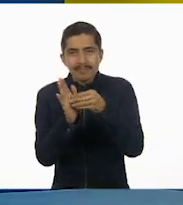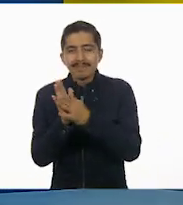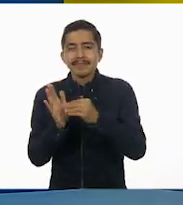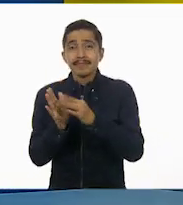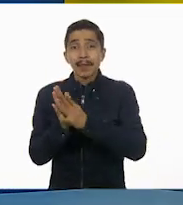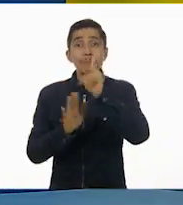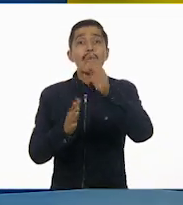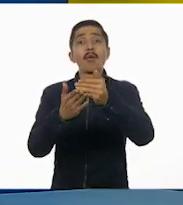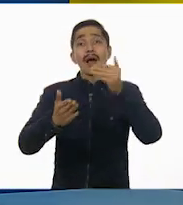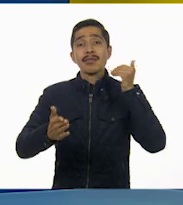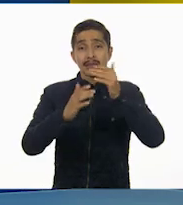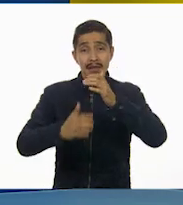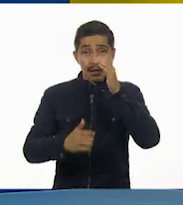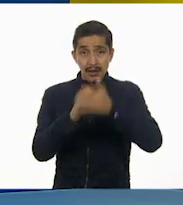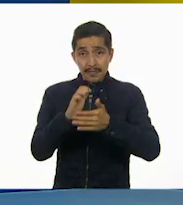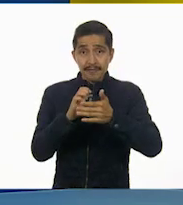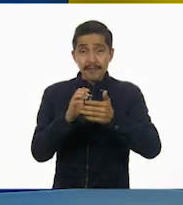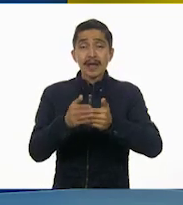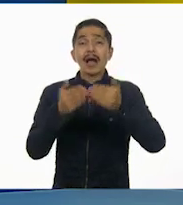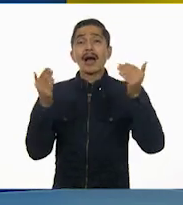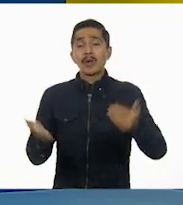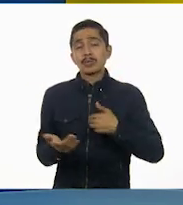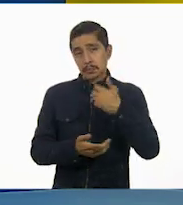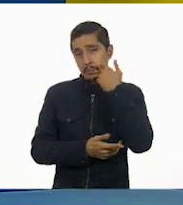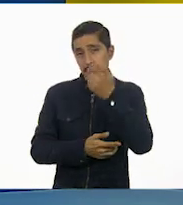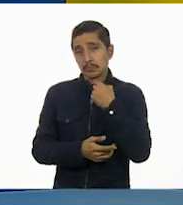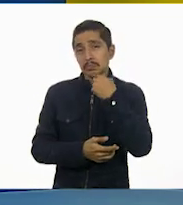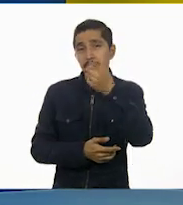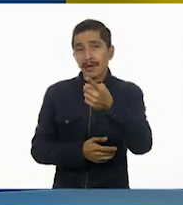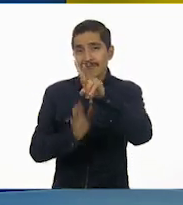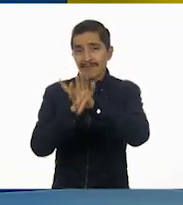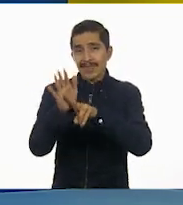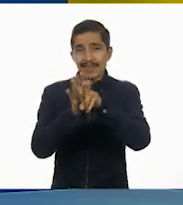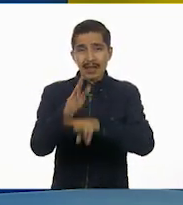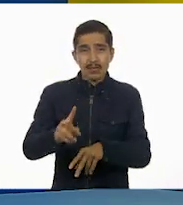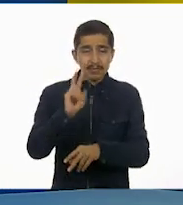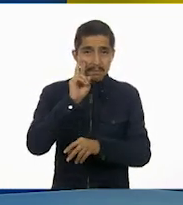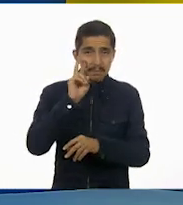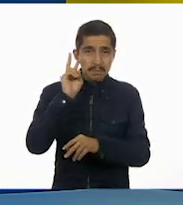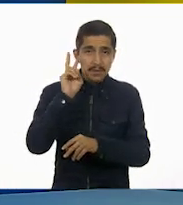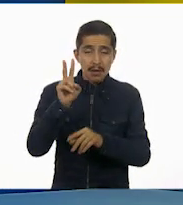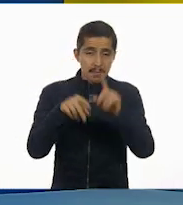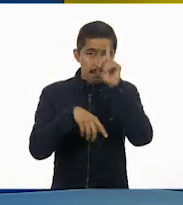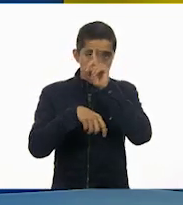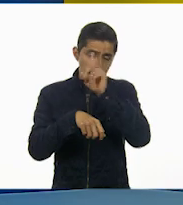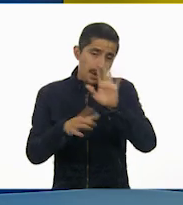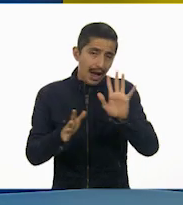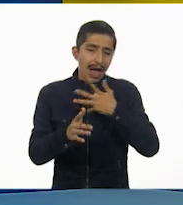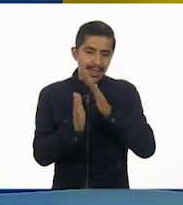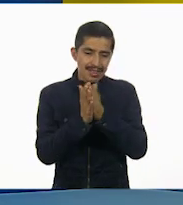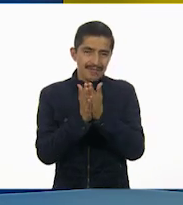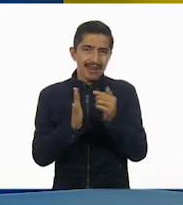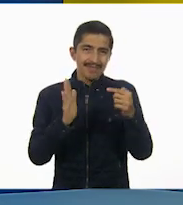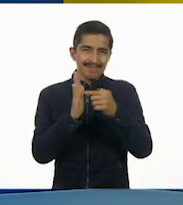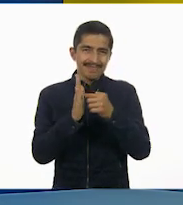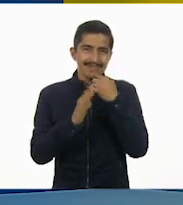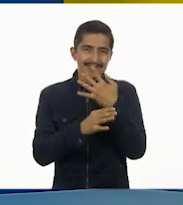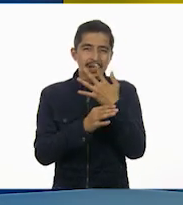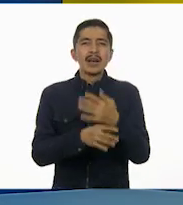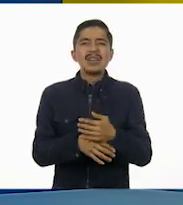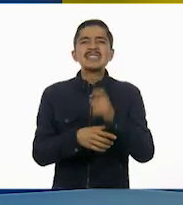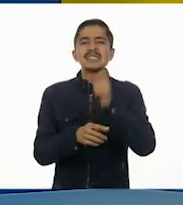Pero antes de despedirnos, nos gustaría compartirles el siguiente video, sugerido en nuestro libro de texto, el cual resume